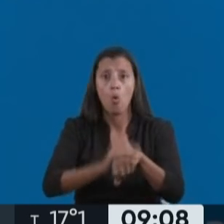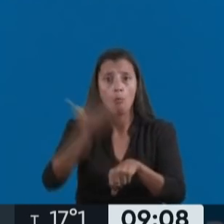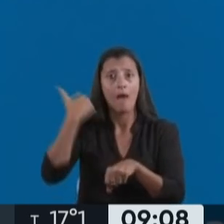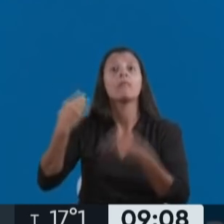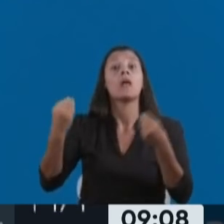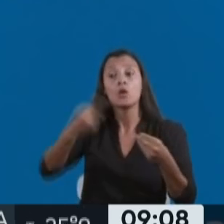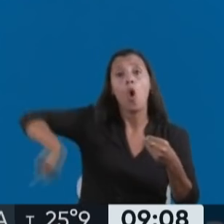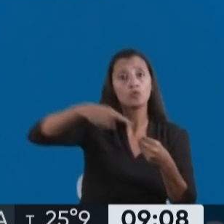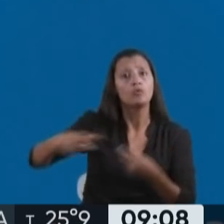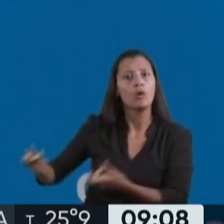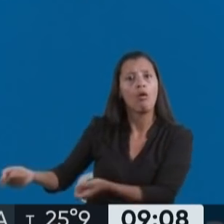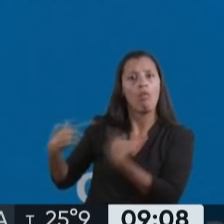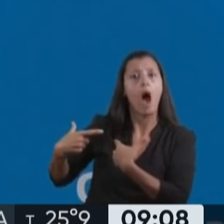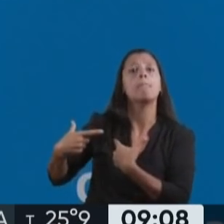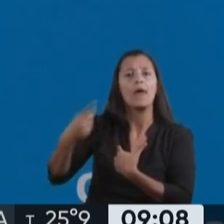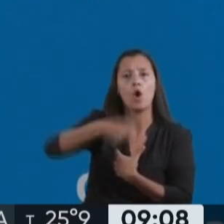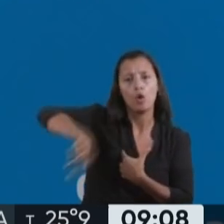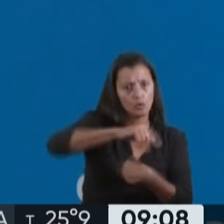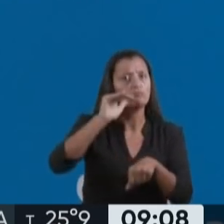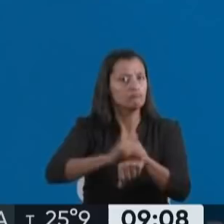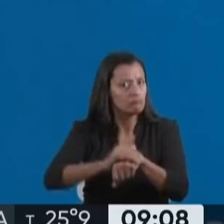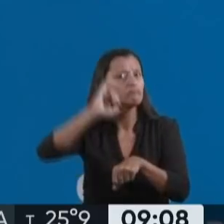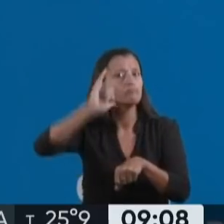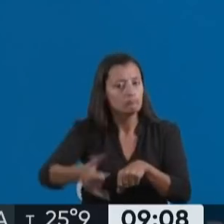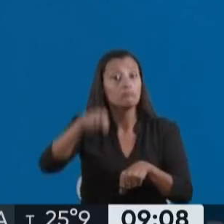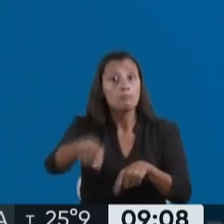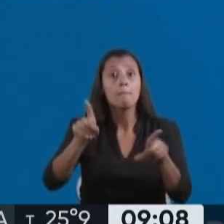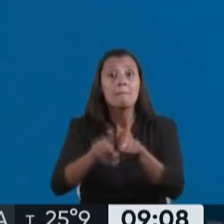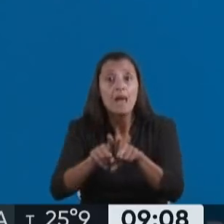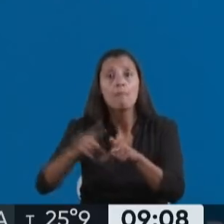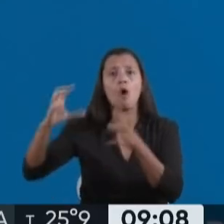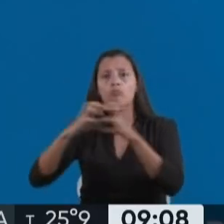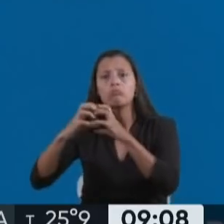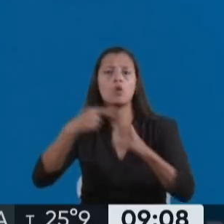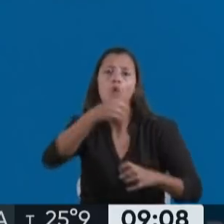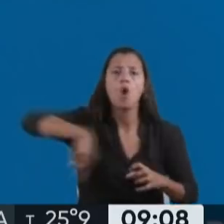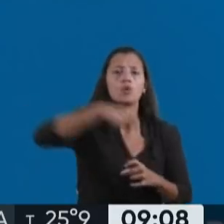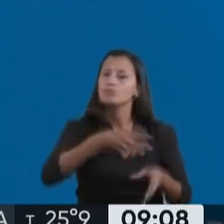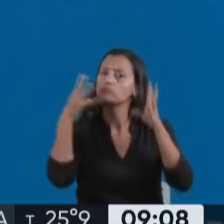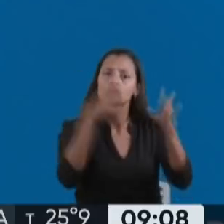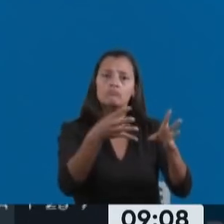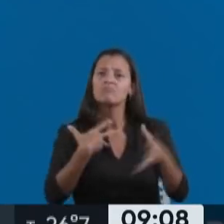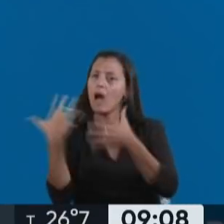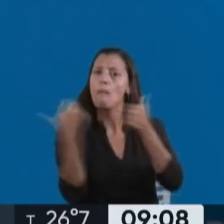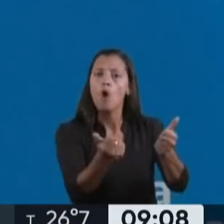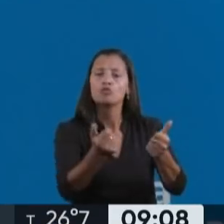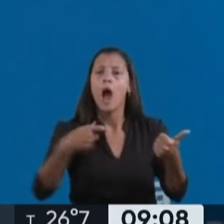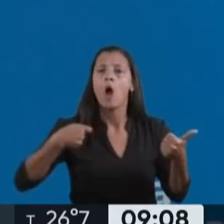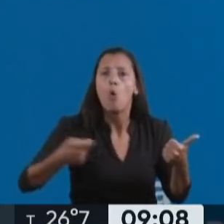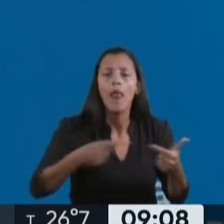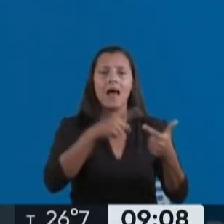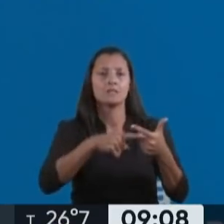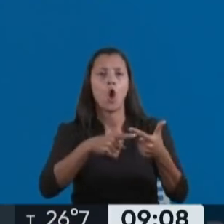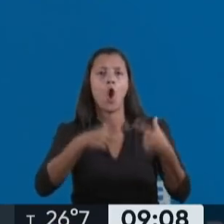cual nos estamos haciendo cargo. Ahora, en esa negociación vamos a defender las jubilaciones de los argentinos, el gasto en